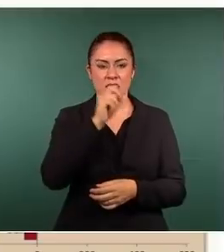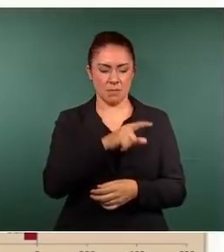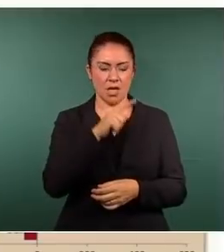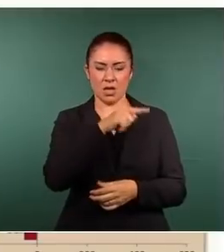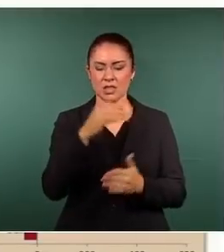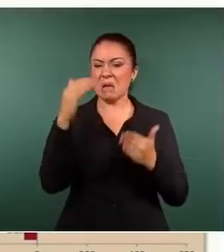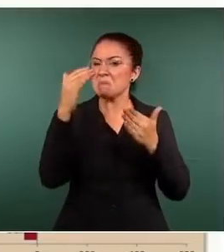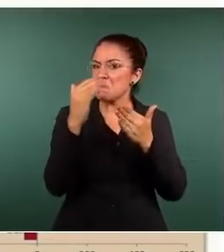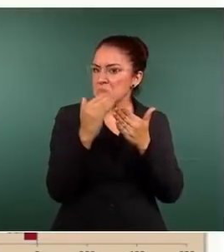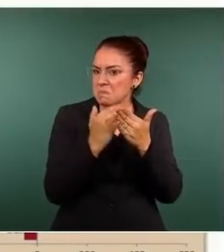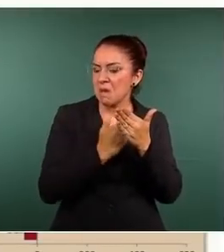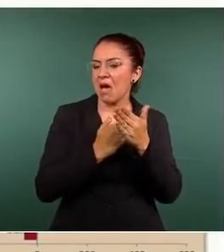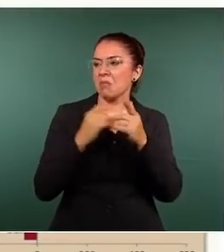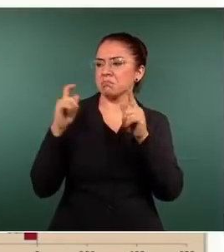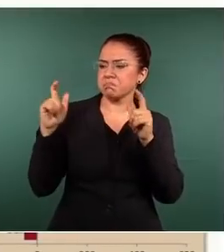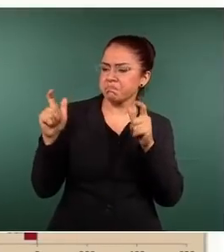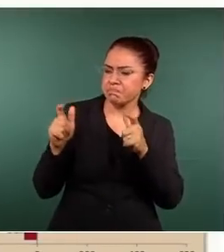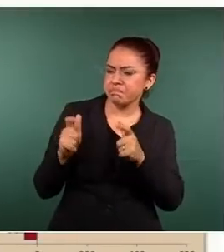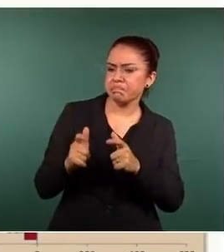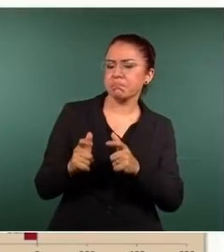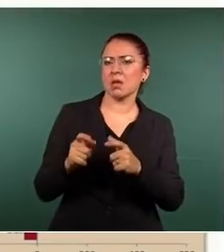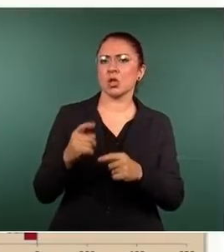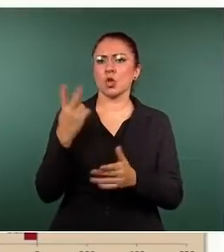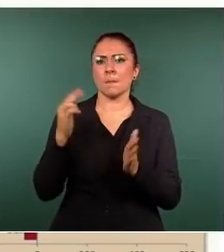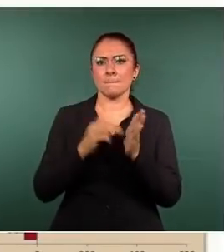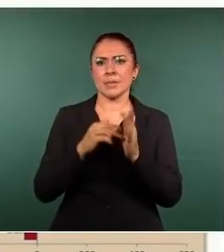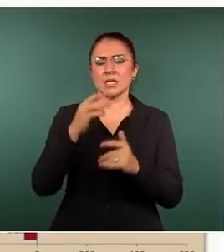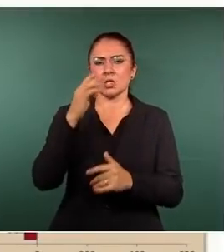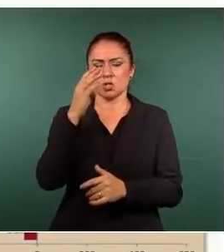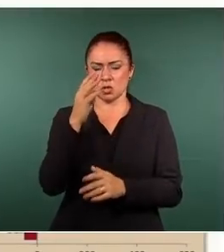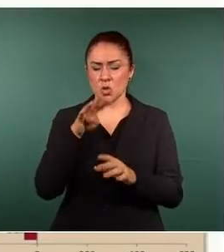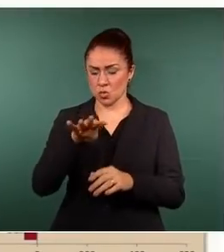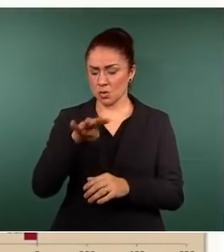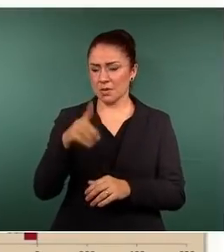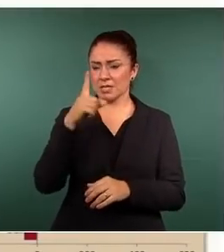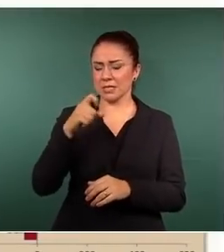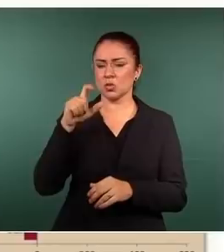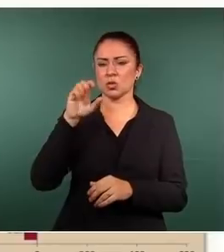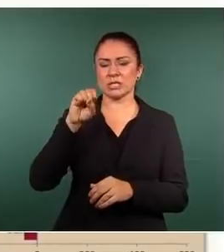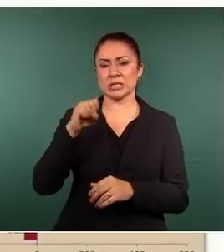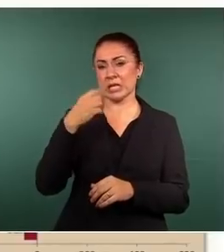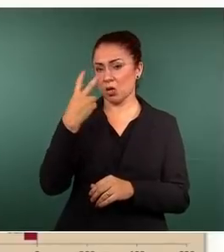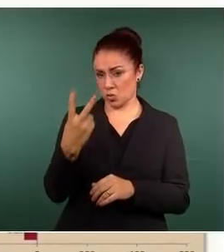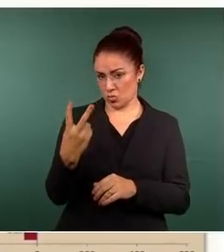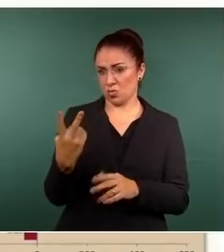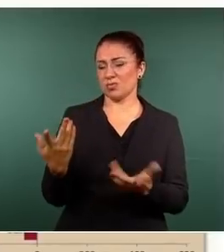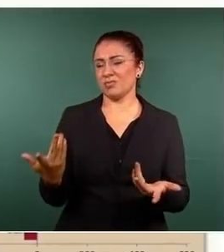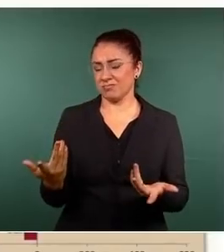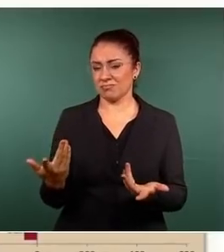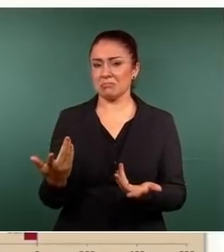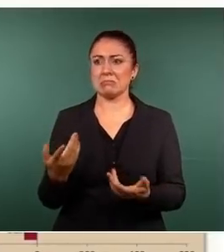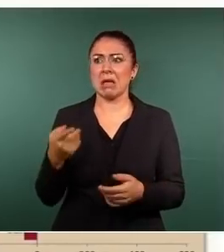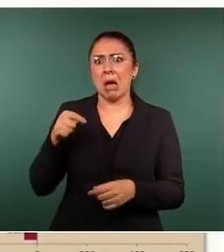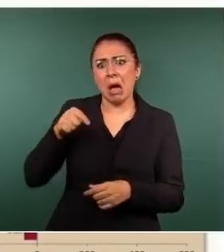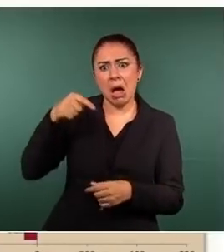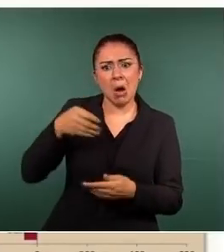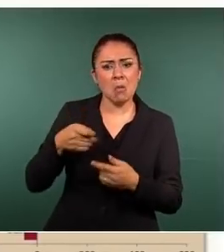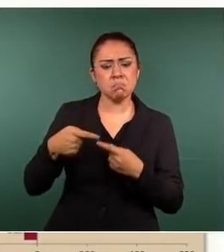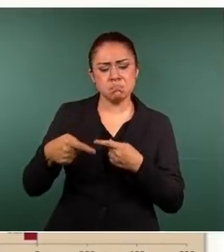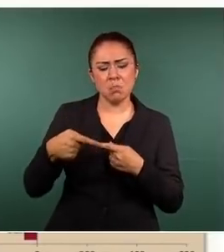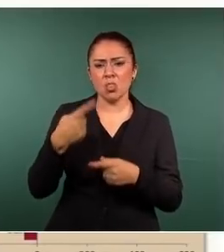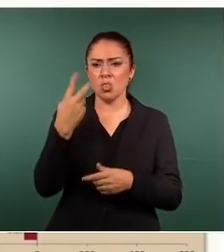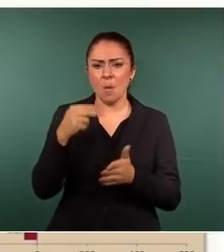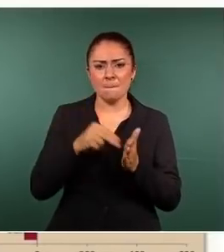acumulado en el 2019 168 eventos en el 2020 en lo que va del año 80